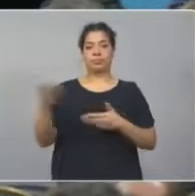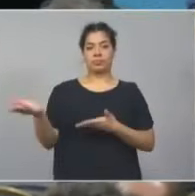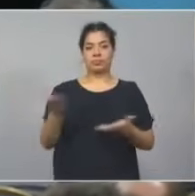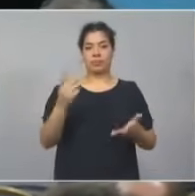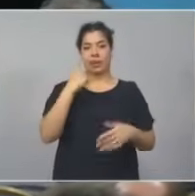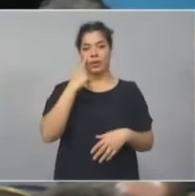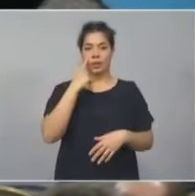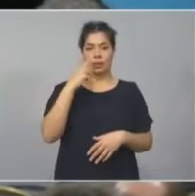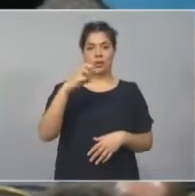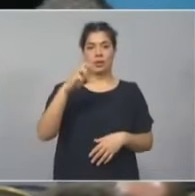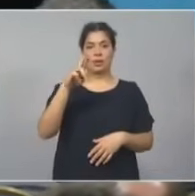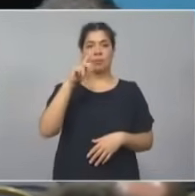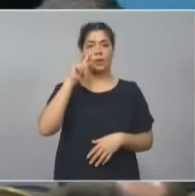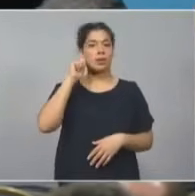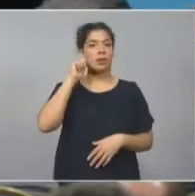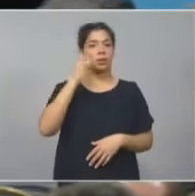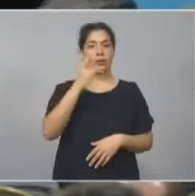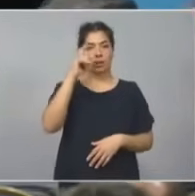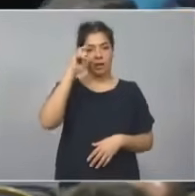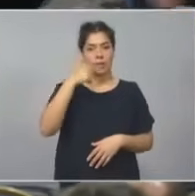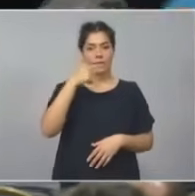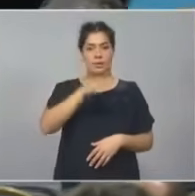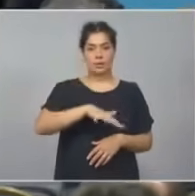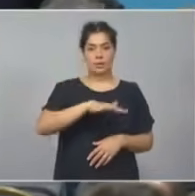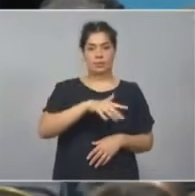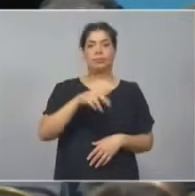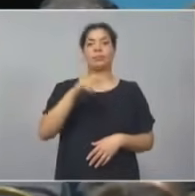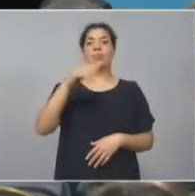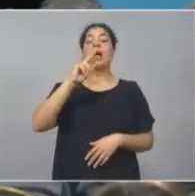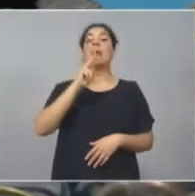Coronel Pringles, Lisandro Maskin.